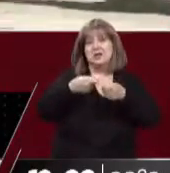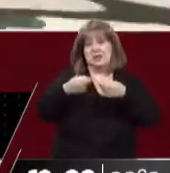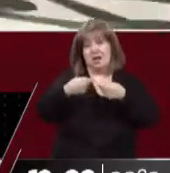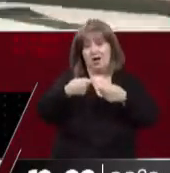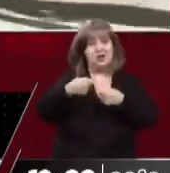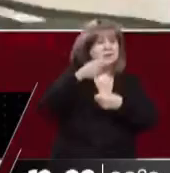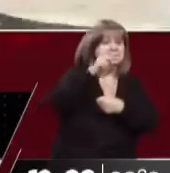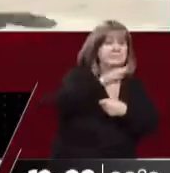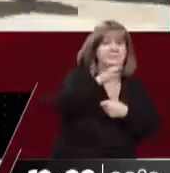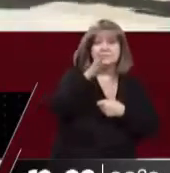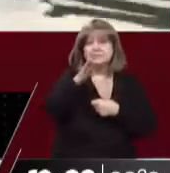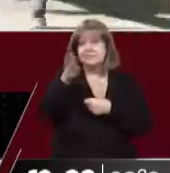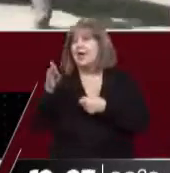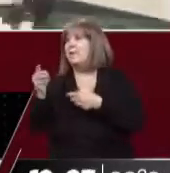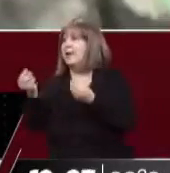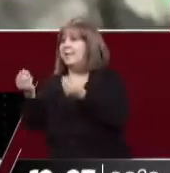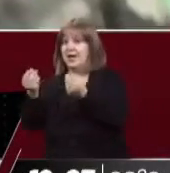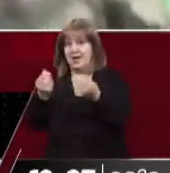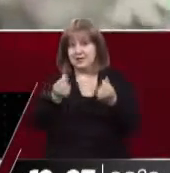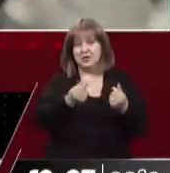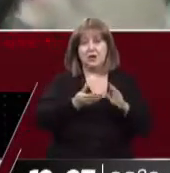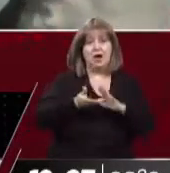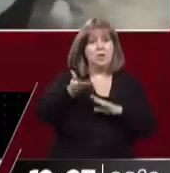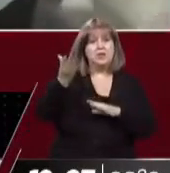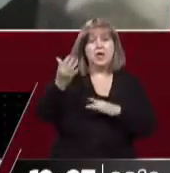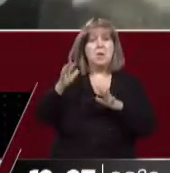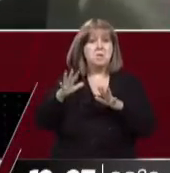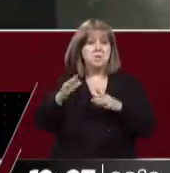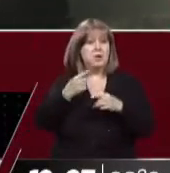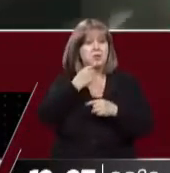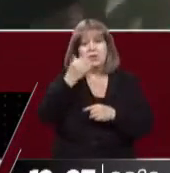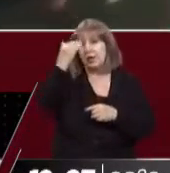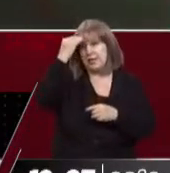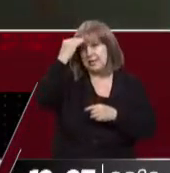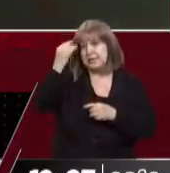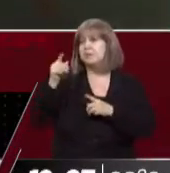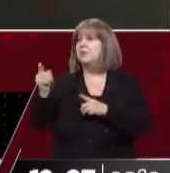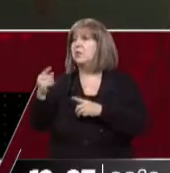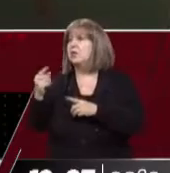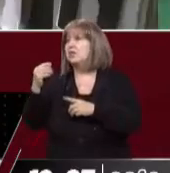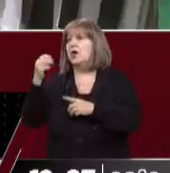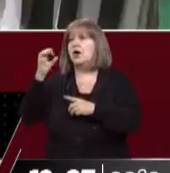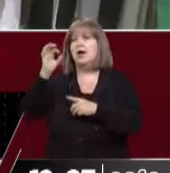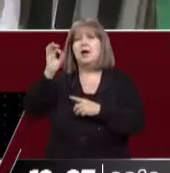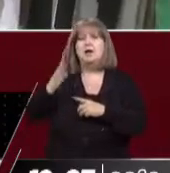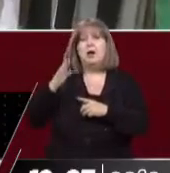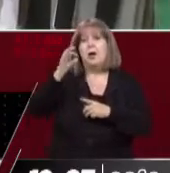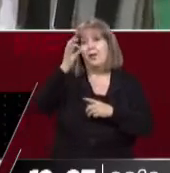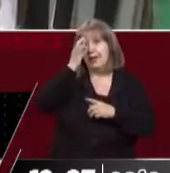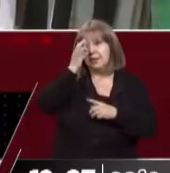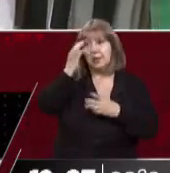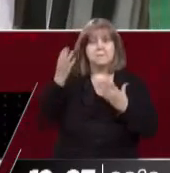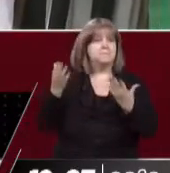ciudad de Mendoza viendo los precios, han aumentado entre el 15 y el 20%. Al menos esa es la percepción de los negocios que hemos